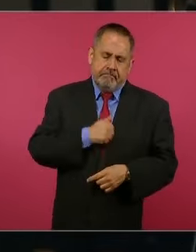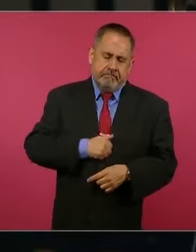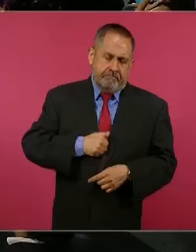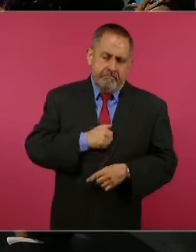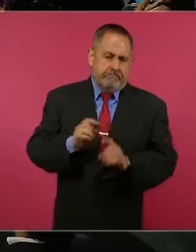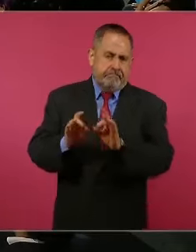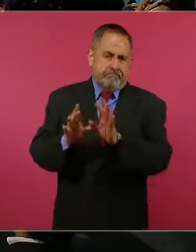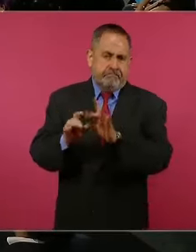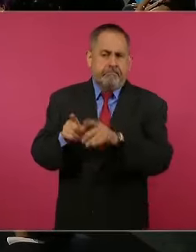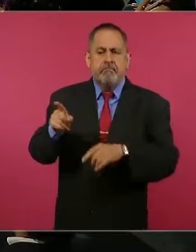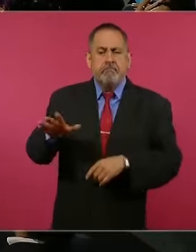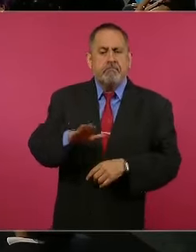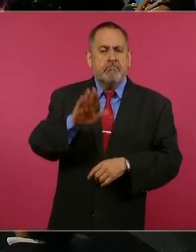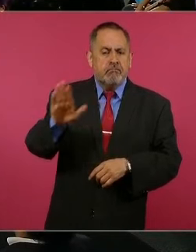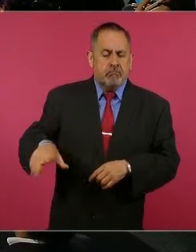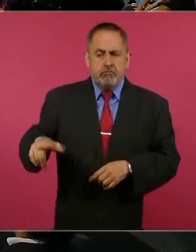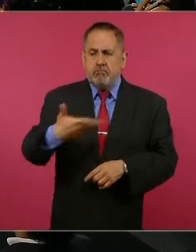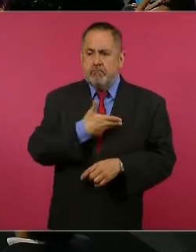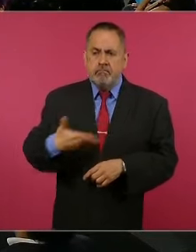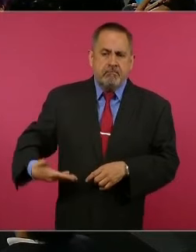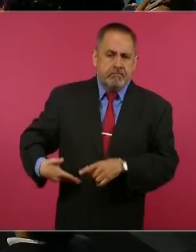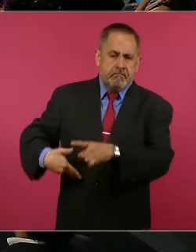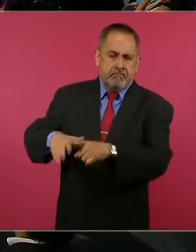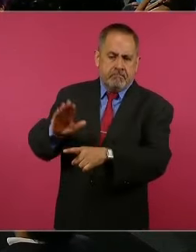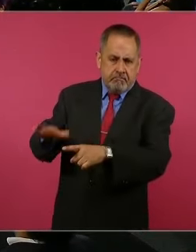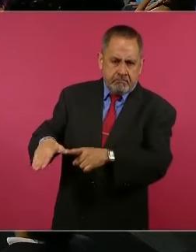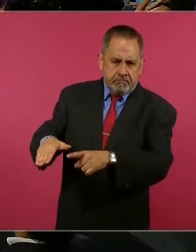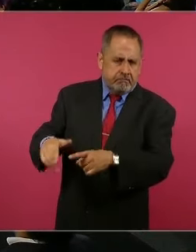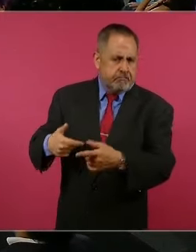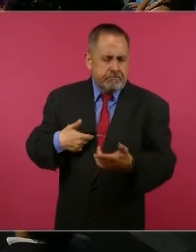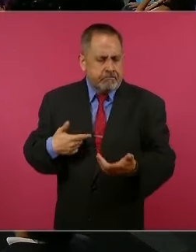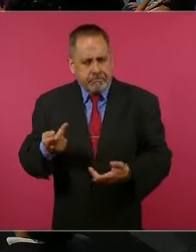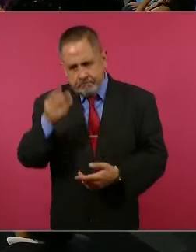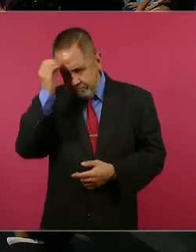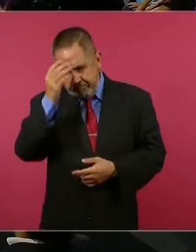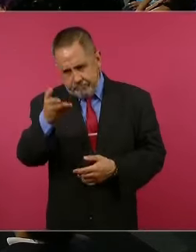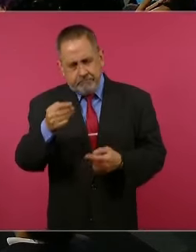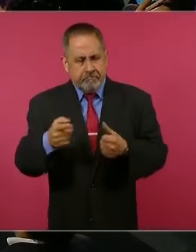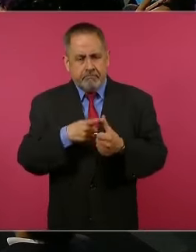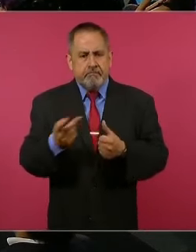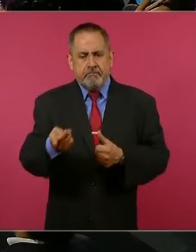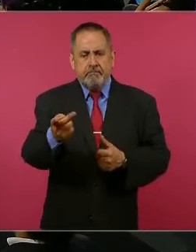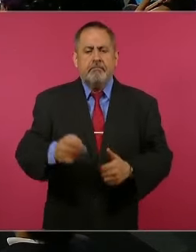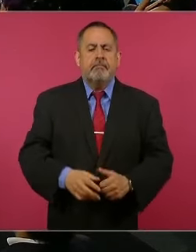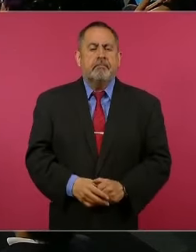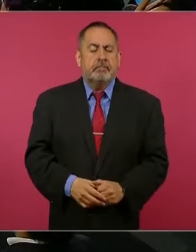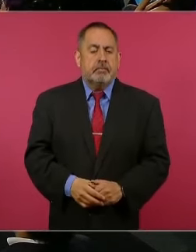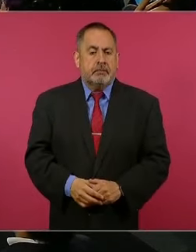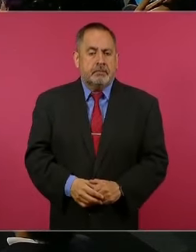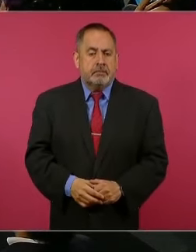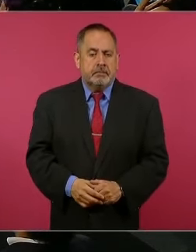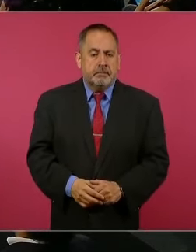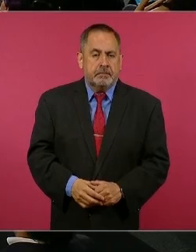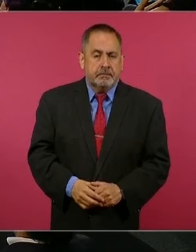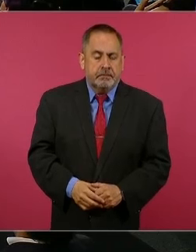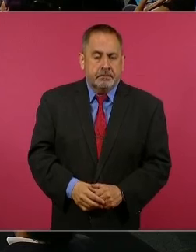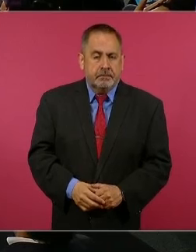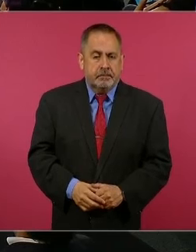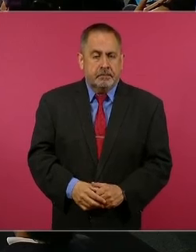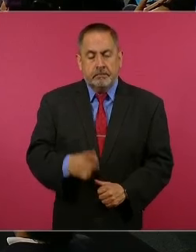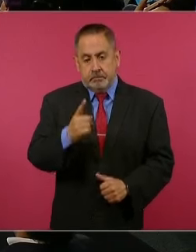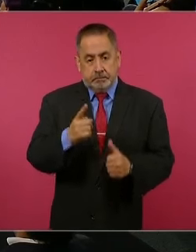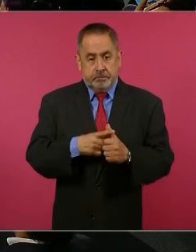de la de la muerte de un mandatario es sería mi primera pregunta Muchas gracias Bueno pues ofrecer